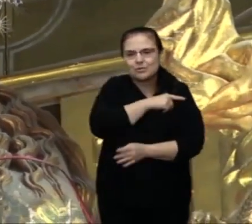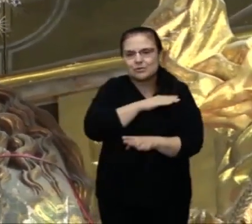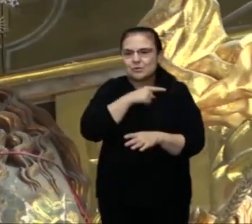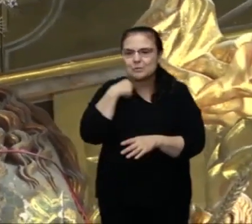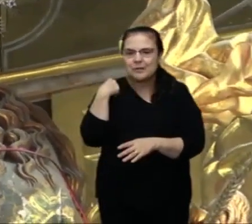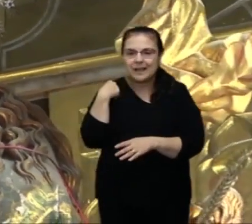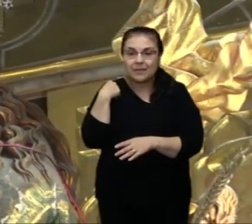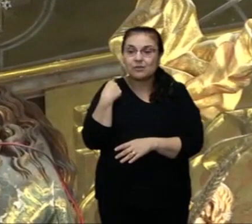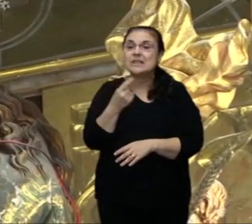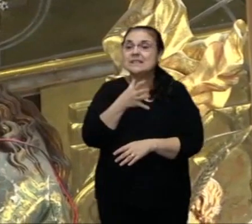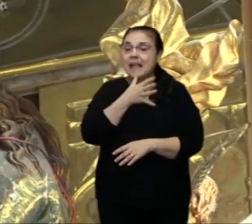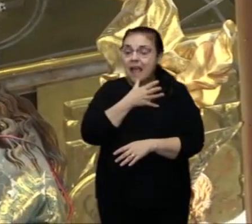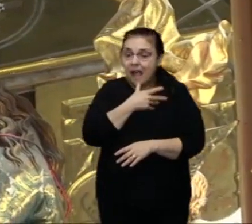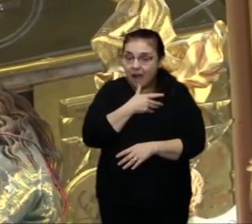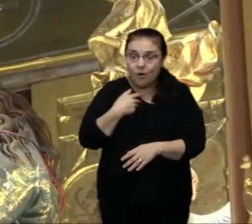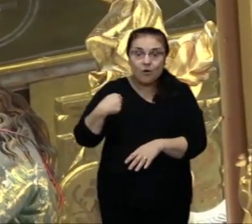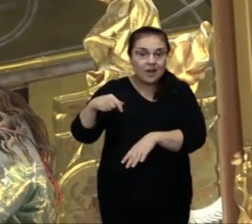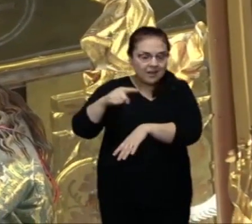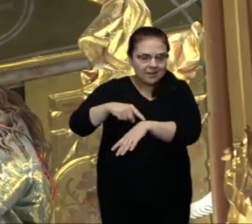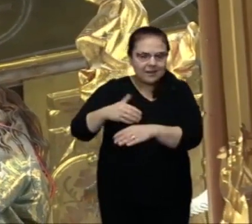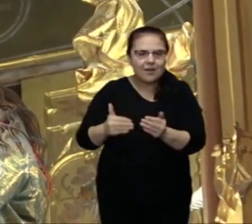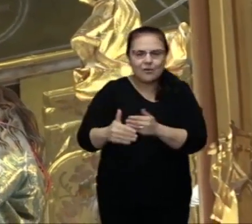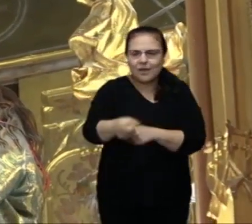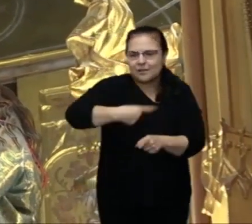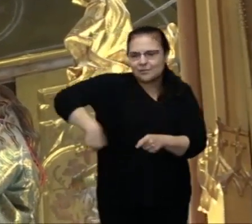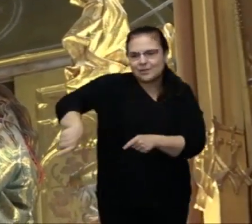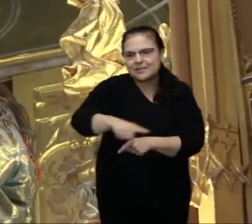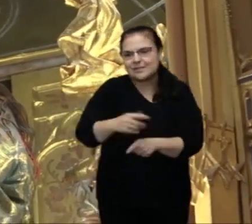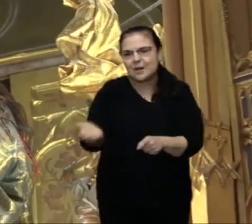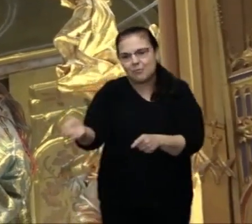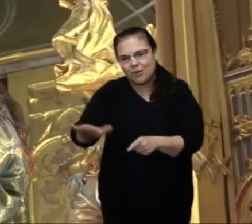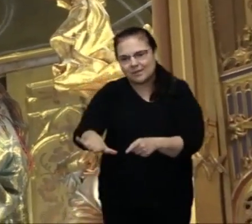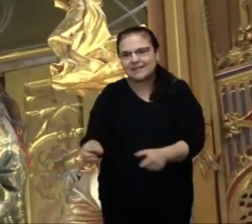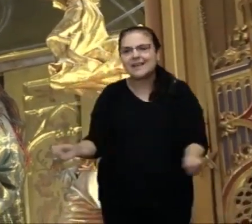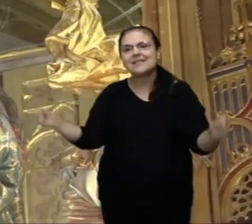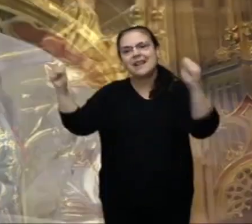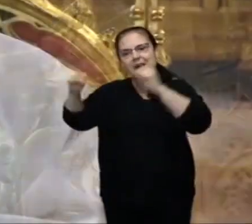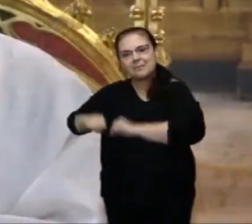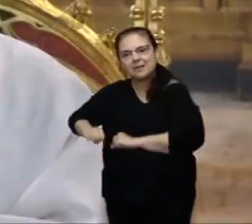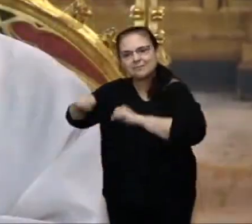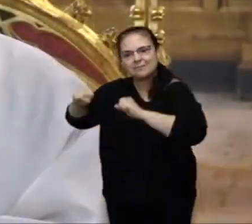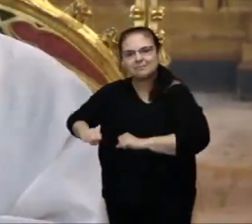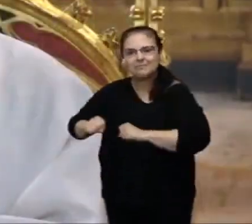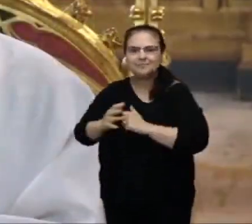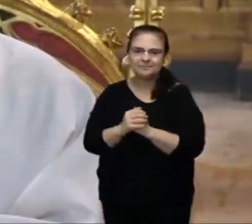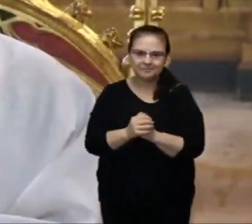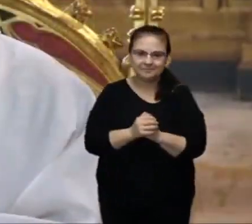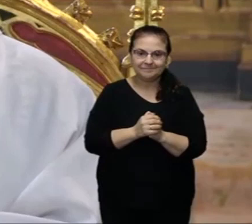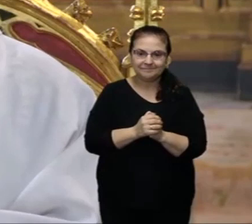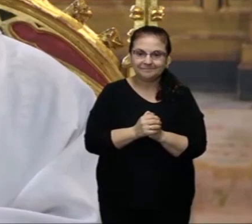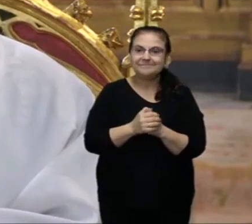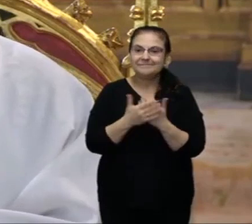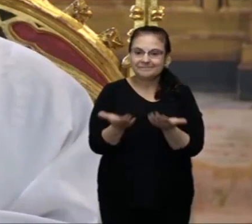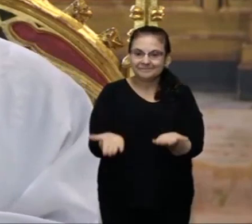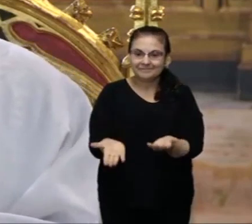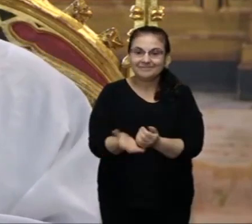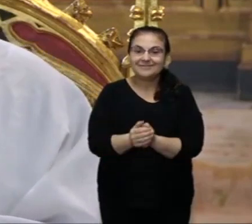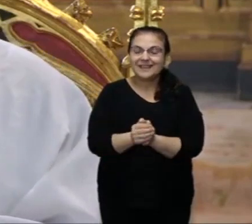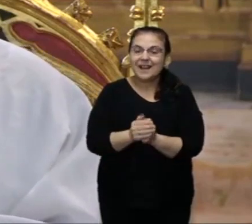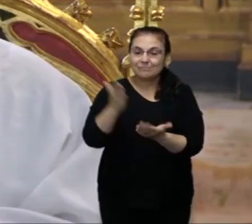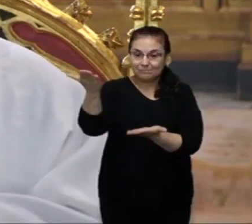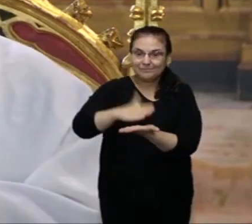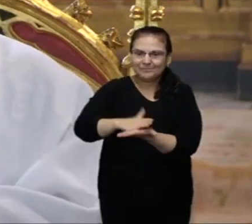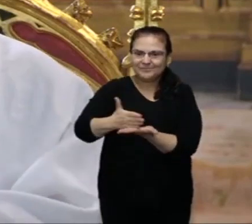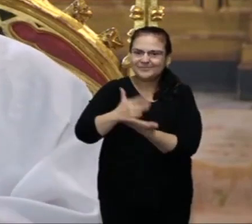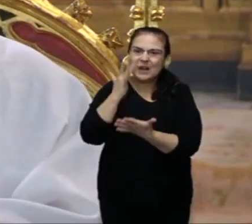por nosotros, pecadores, ahora y en la hora de nuestra muerte. Amén. Pues, con la intercesión de